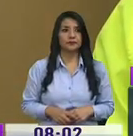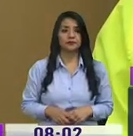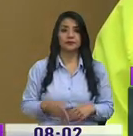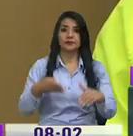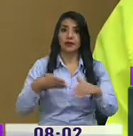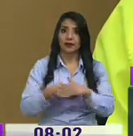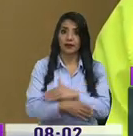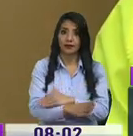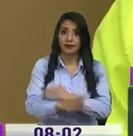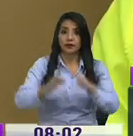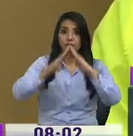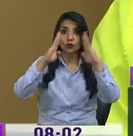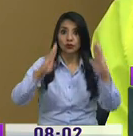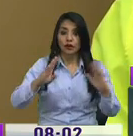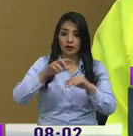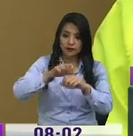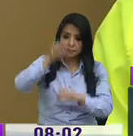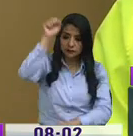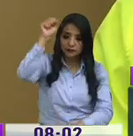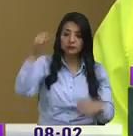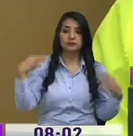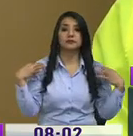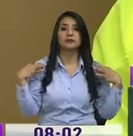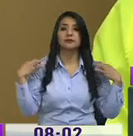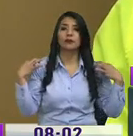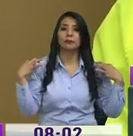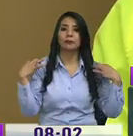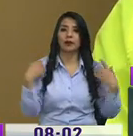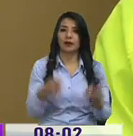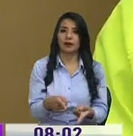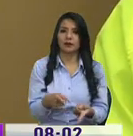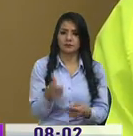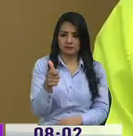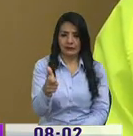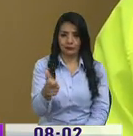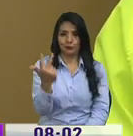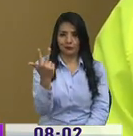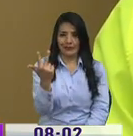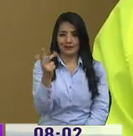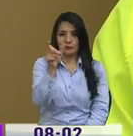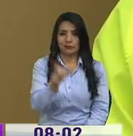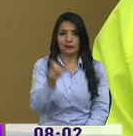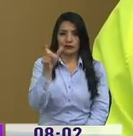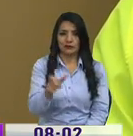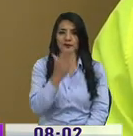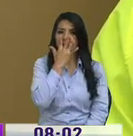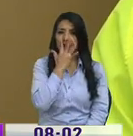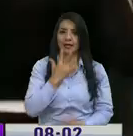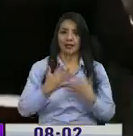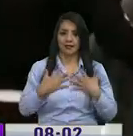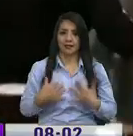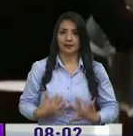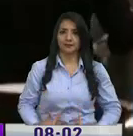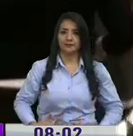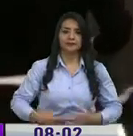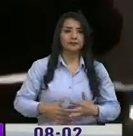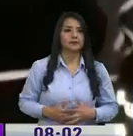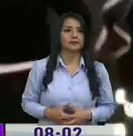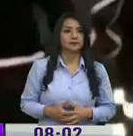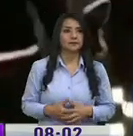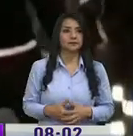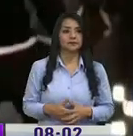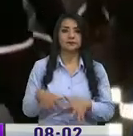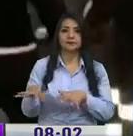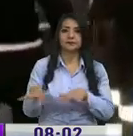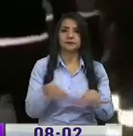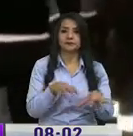domicilios prendas de vestir que pertenecen a estos ciudadanos que tenían máculas de sangre. El operativo de la DINASED